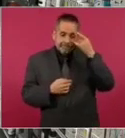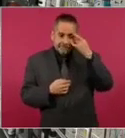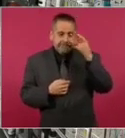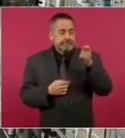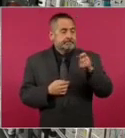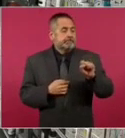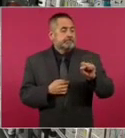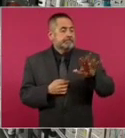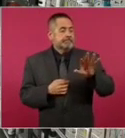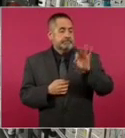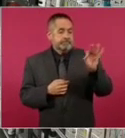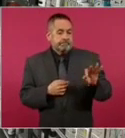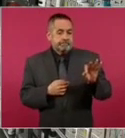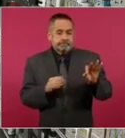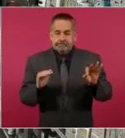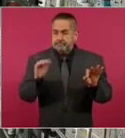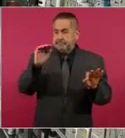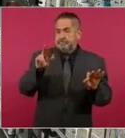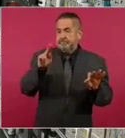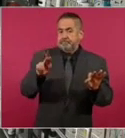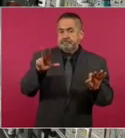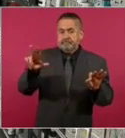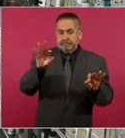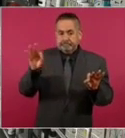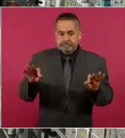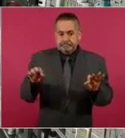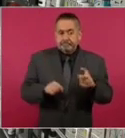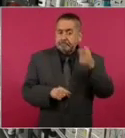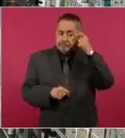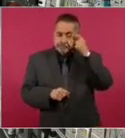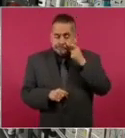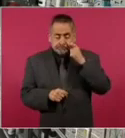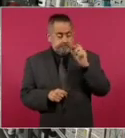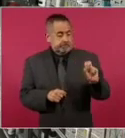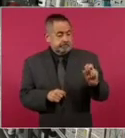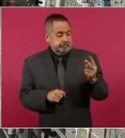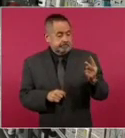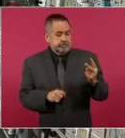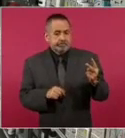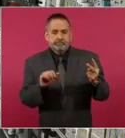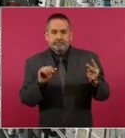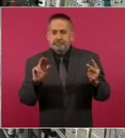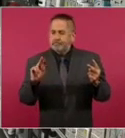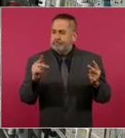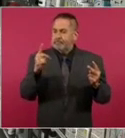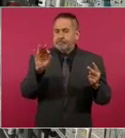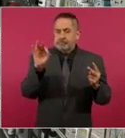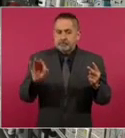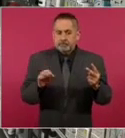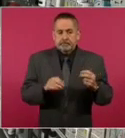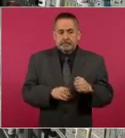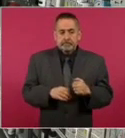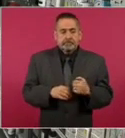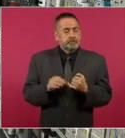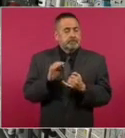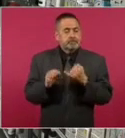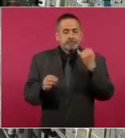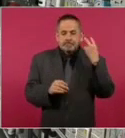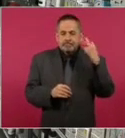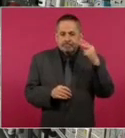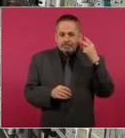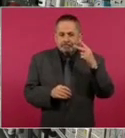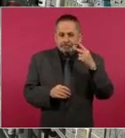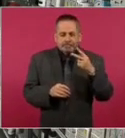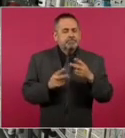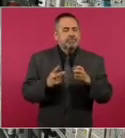del 65% al 88%, Guerrero, que pasó del 32% al 81%, y Veracruz, que estamos en la